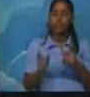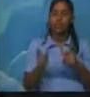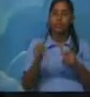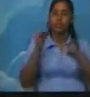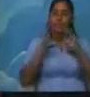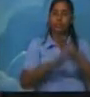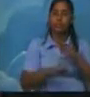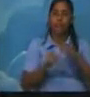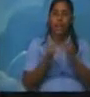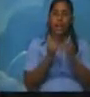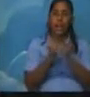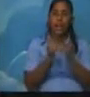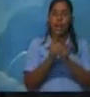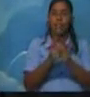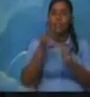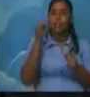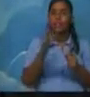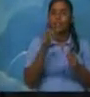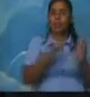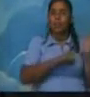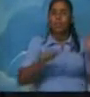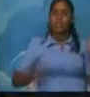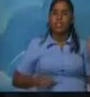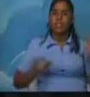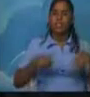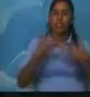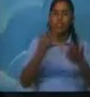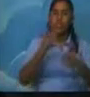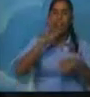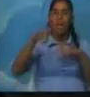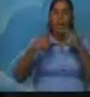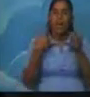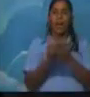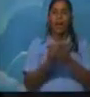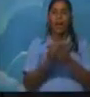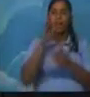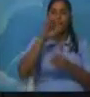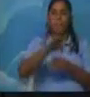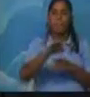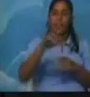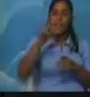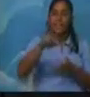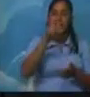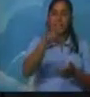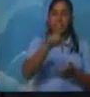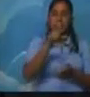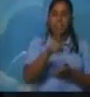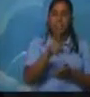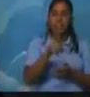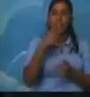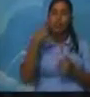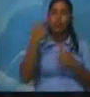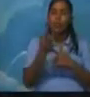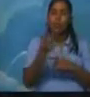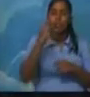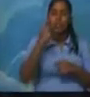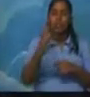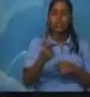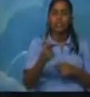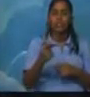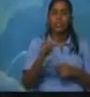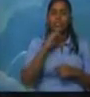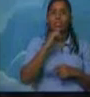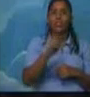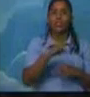escasas siempre el señor da hasta donde está la necesidad cuando él dice aquí que es una